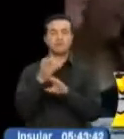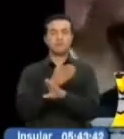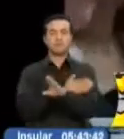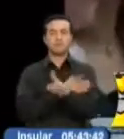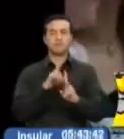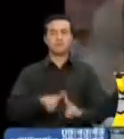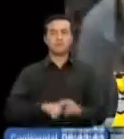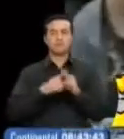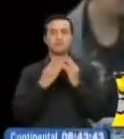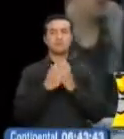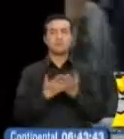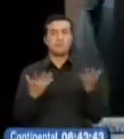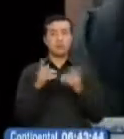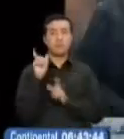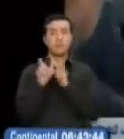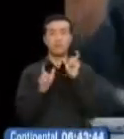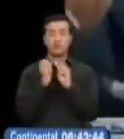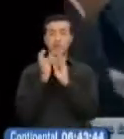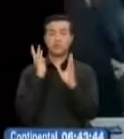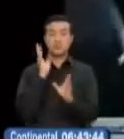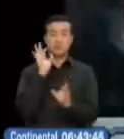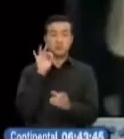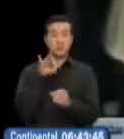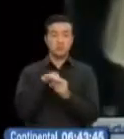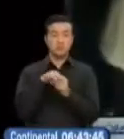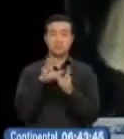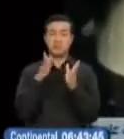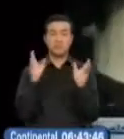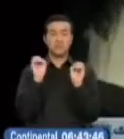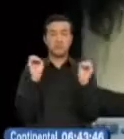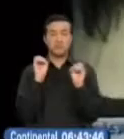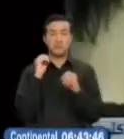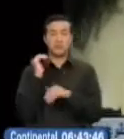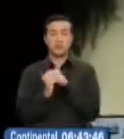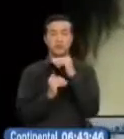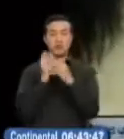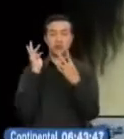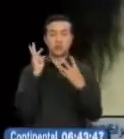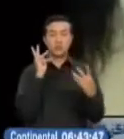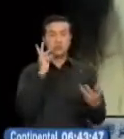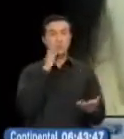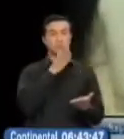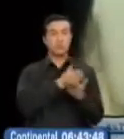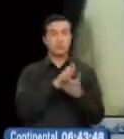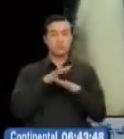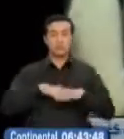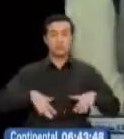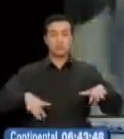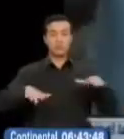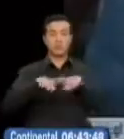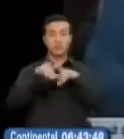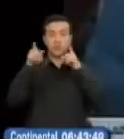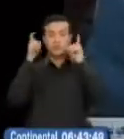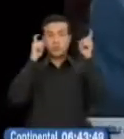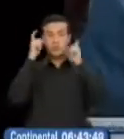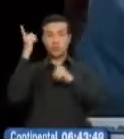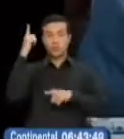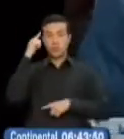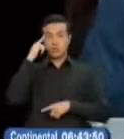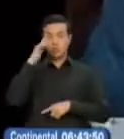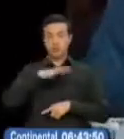registra un alto ausentismo de votantes el proceso se da en medio del alto al fuego y solo en territorios controlados por el